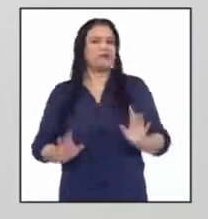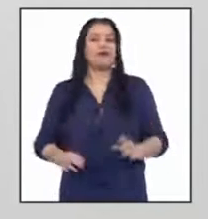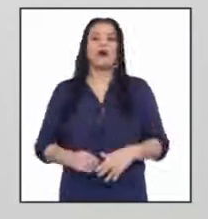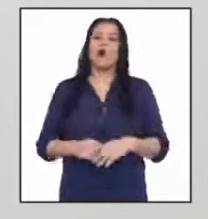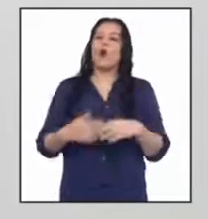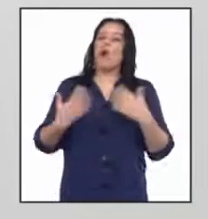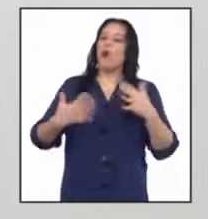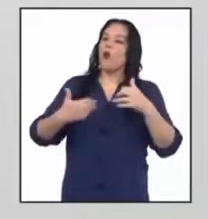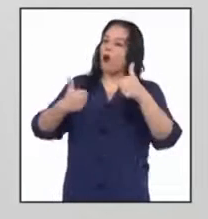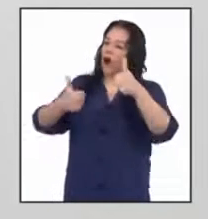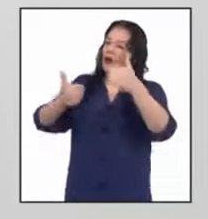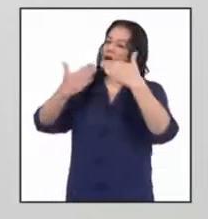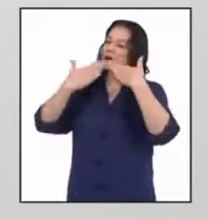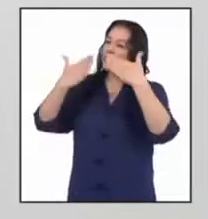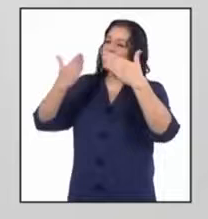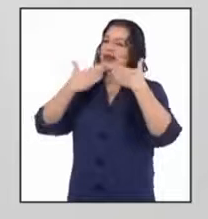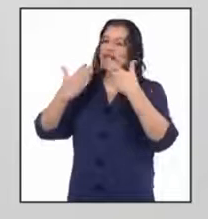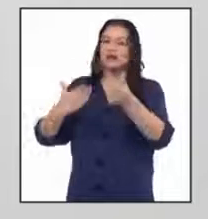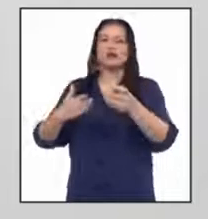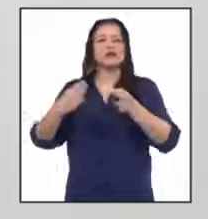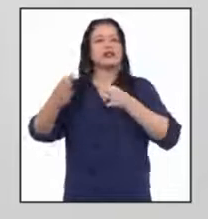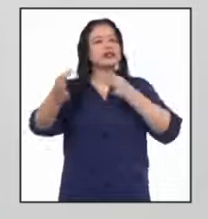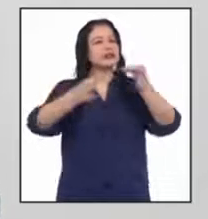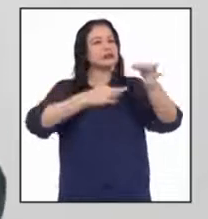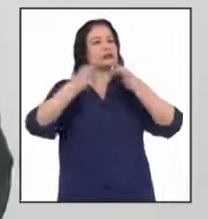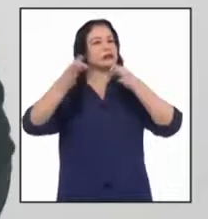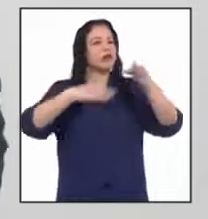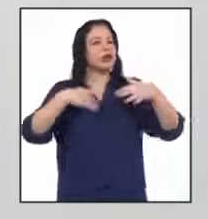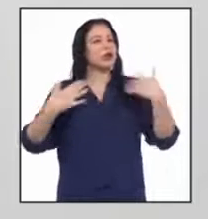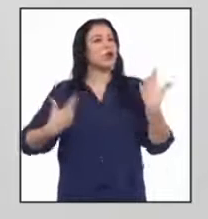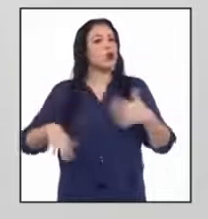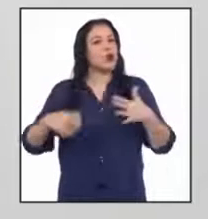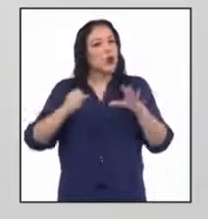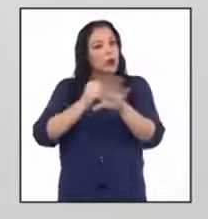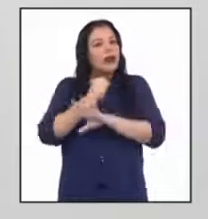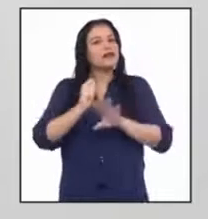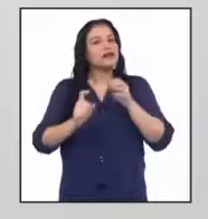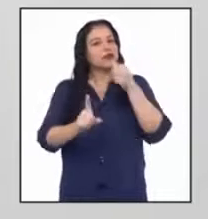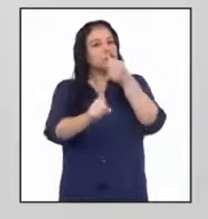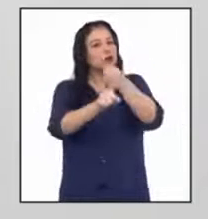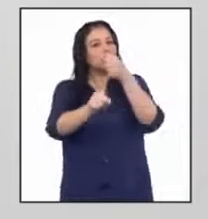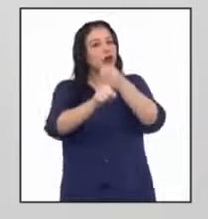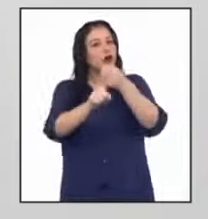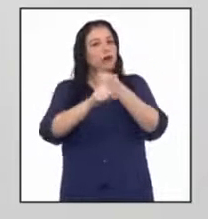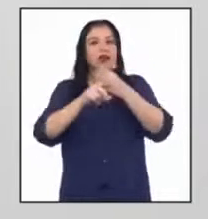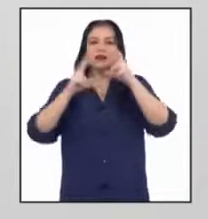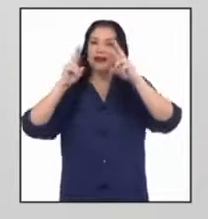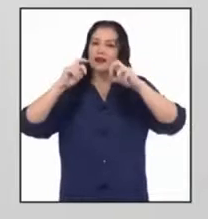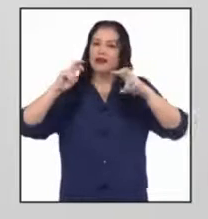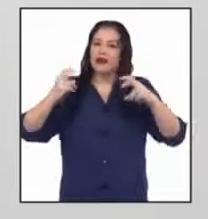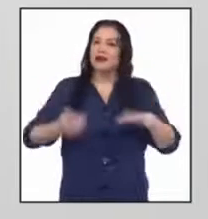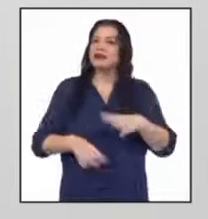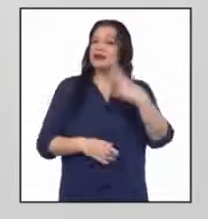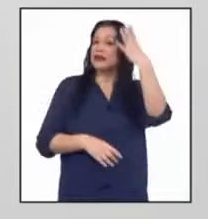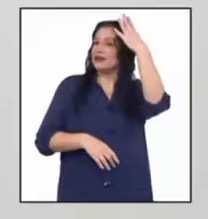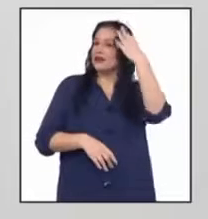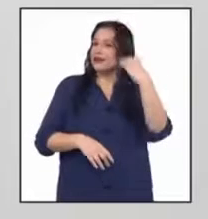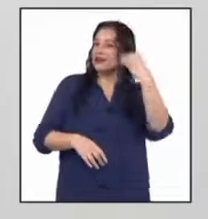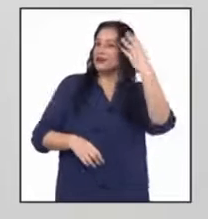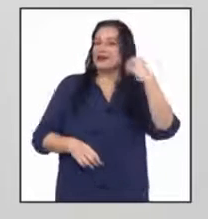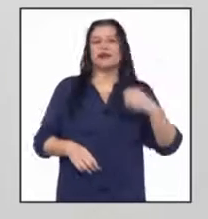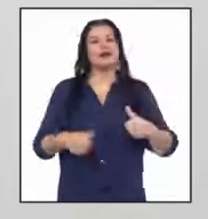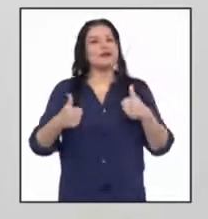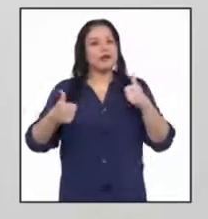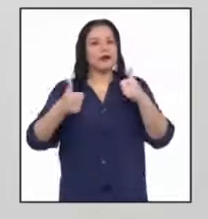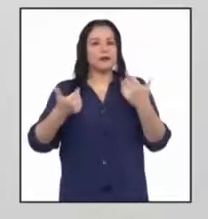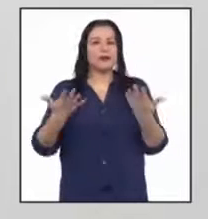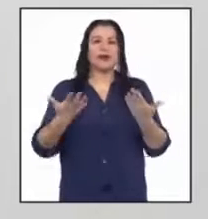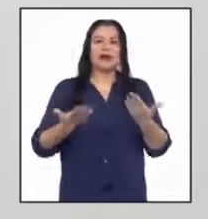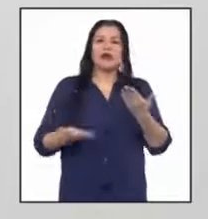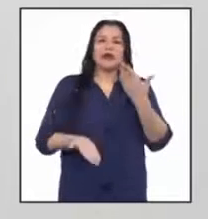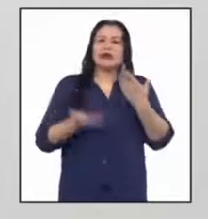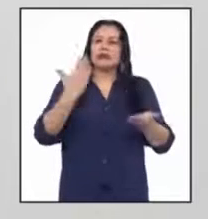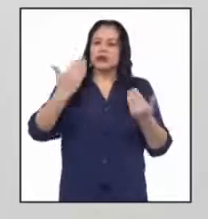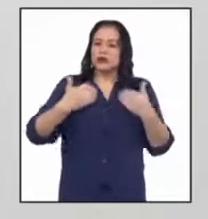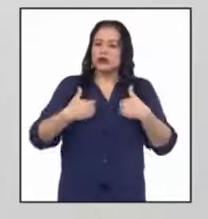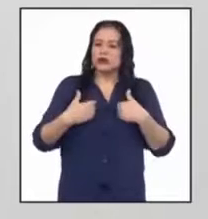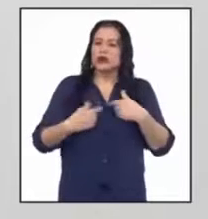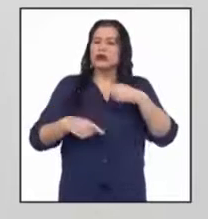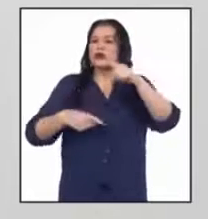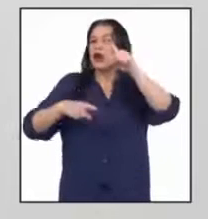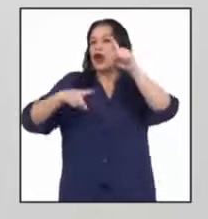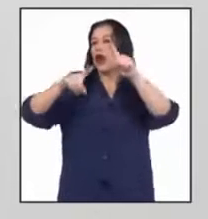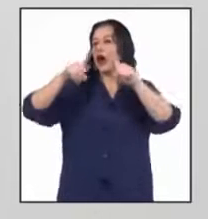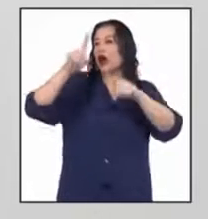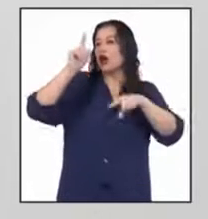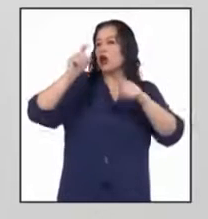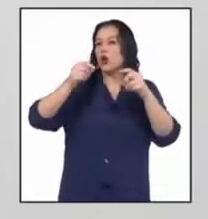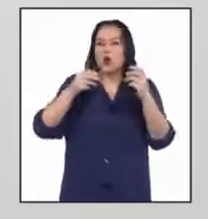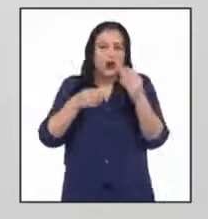lujo poder contar con esa explicación con base en tus estudios y experiencias de primera mano. ¿Tendrás dentro de tu repertorio